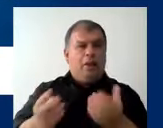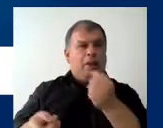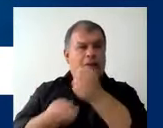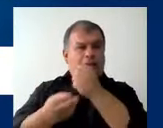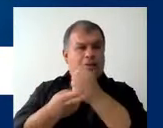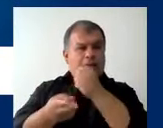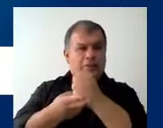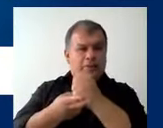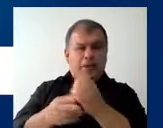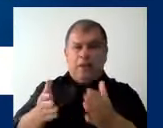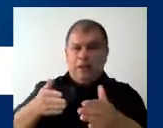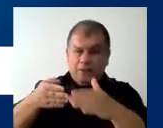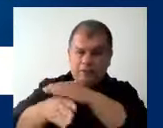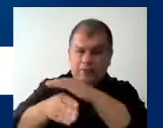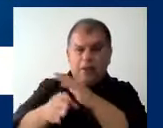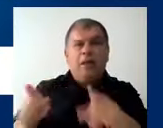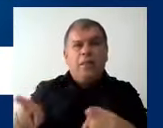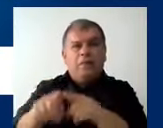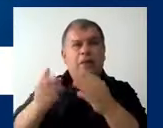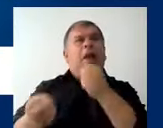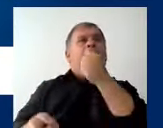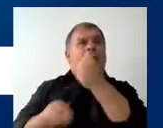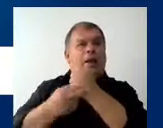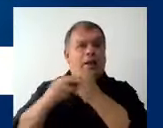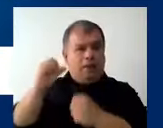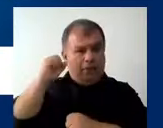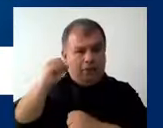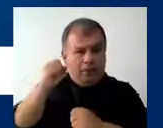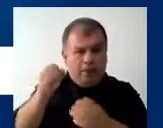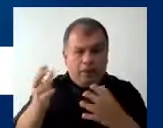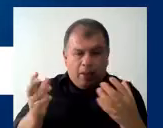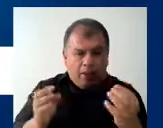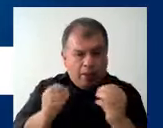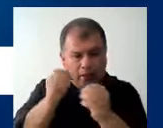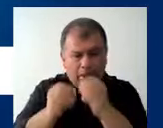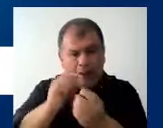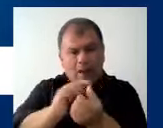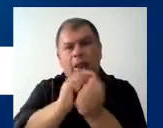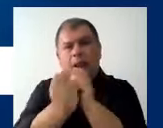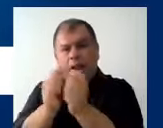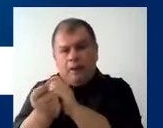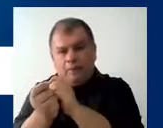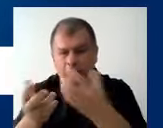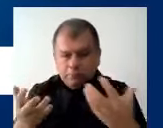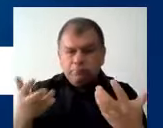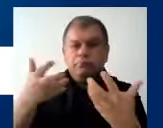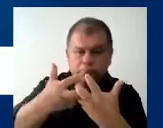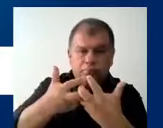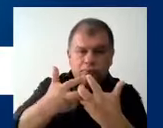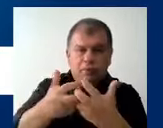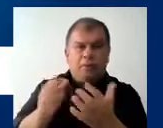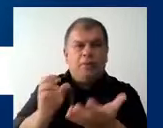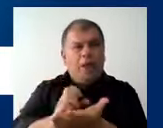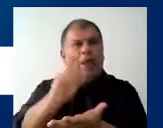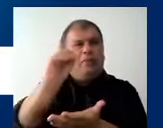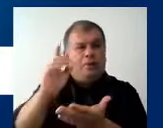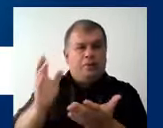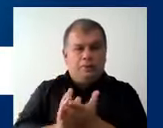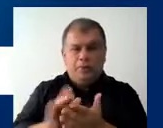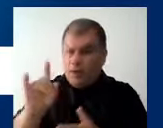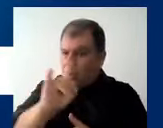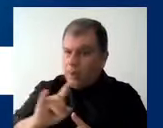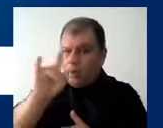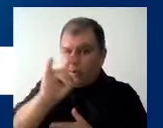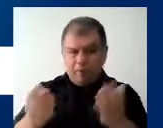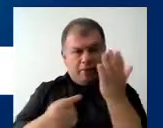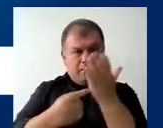la accesibilidad, sino que también hay que garantizar ahí las adaptaciones y las adaptaciones en una educación que utiliza